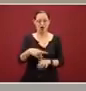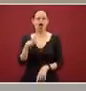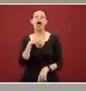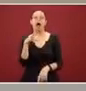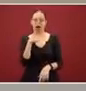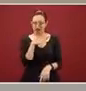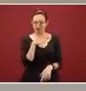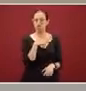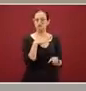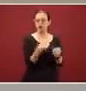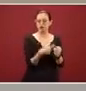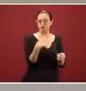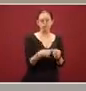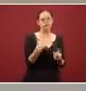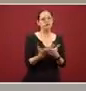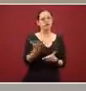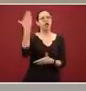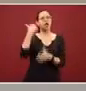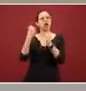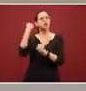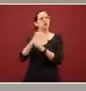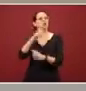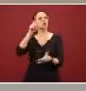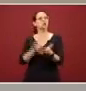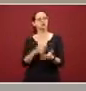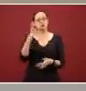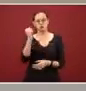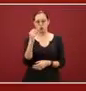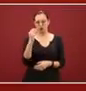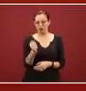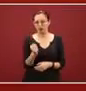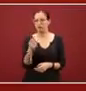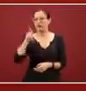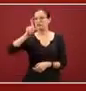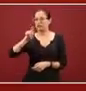algún momento en influenza, en el 2009, creo que llegamos casi al